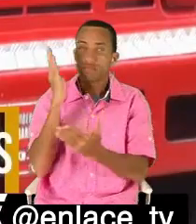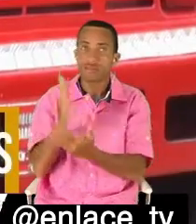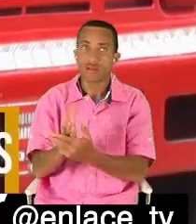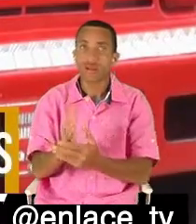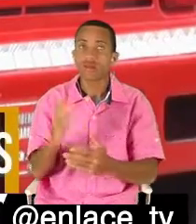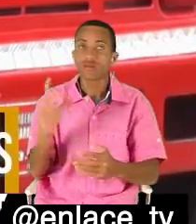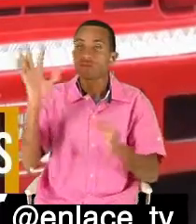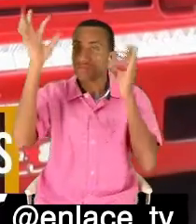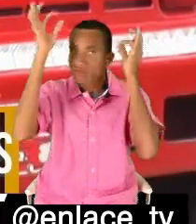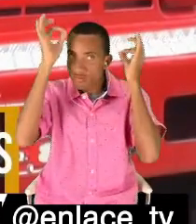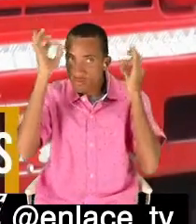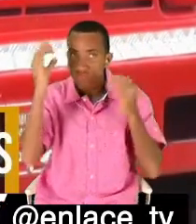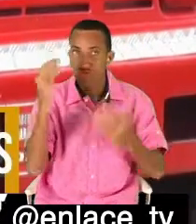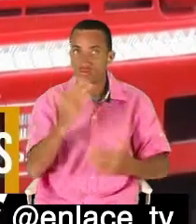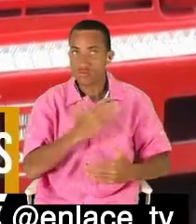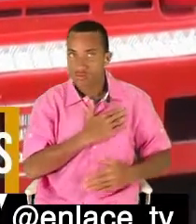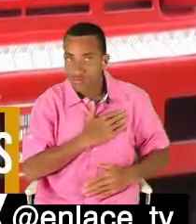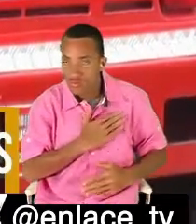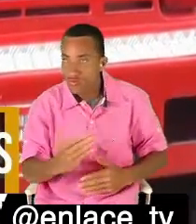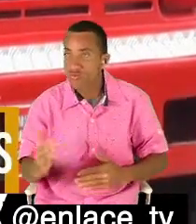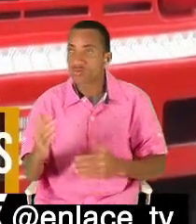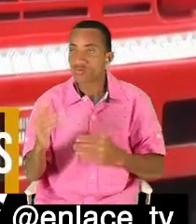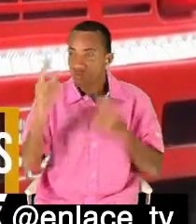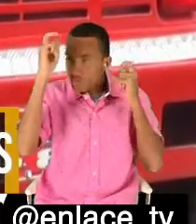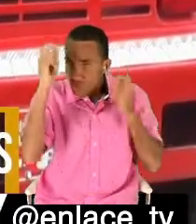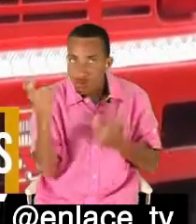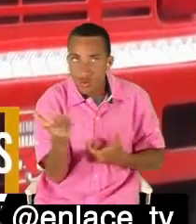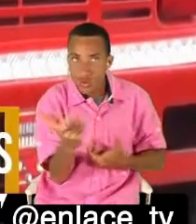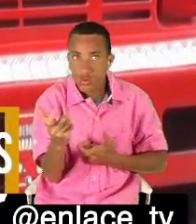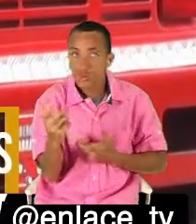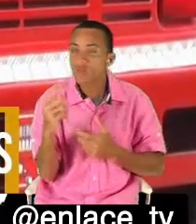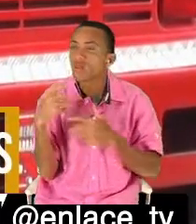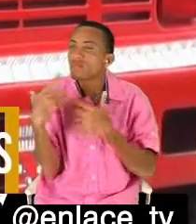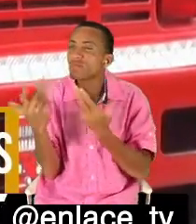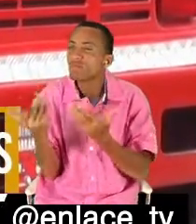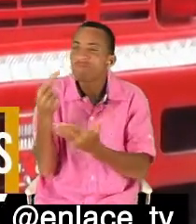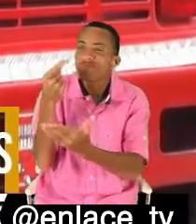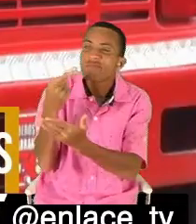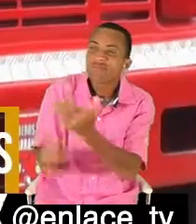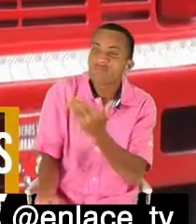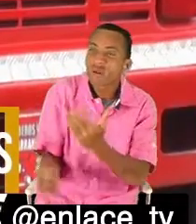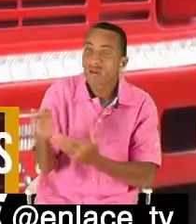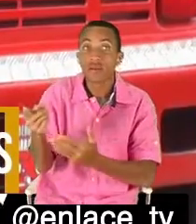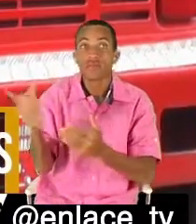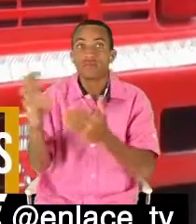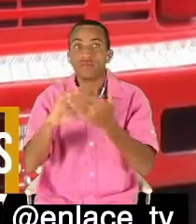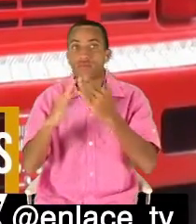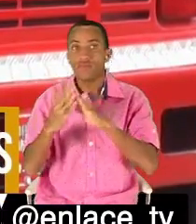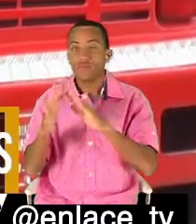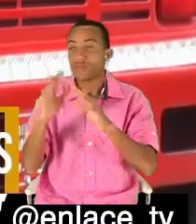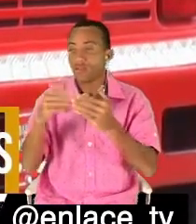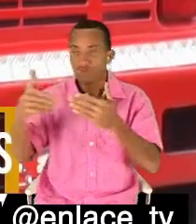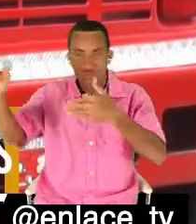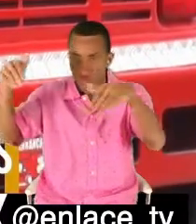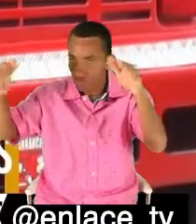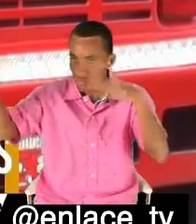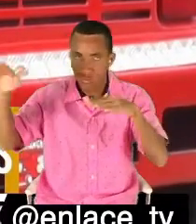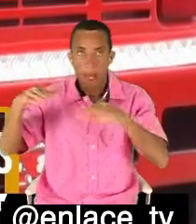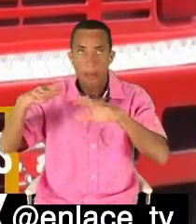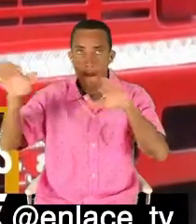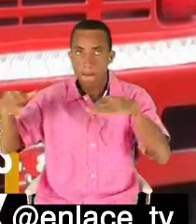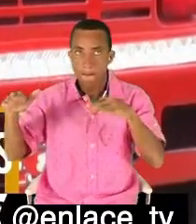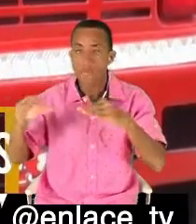Cuerpo de Bombero Voluntario de Barranca Bermeja están tratando de identificar de qué se trata. La comunidad pues ha sido evacuada, asimismo los estudiantes